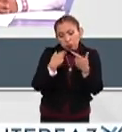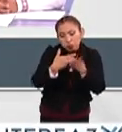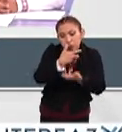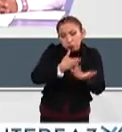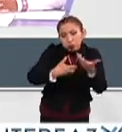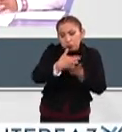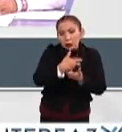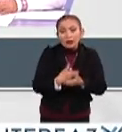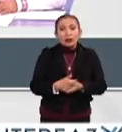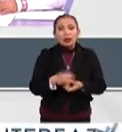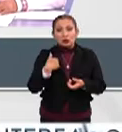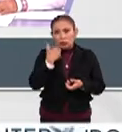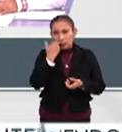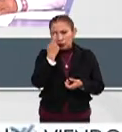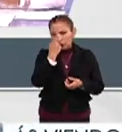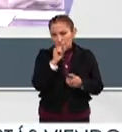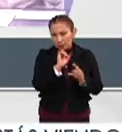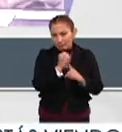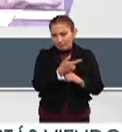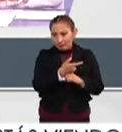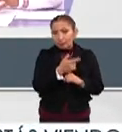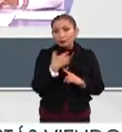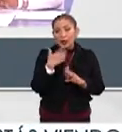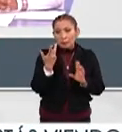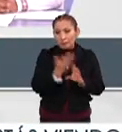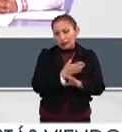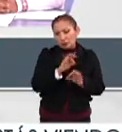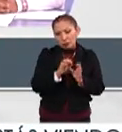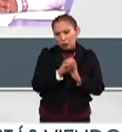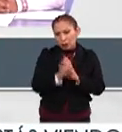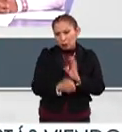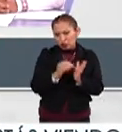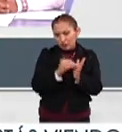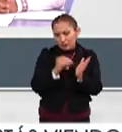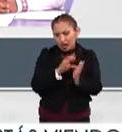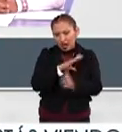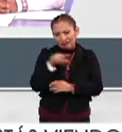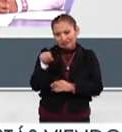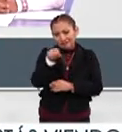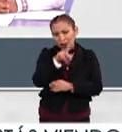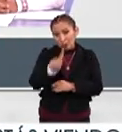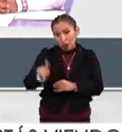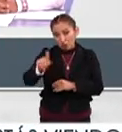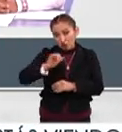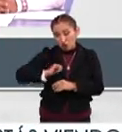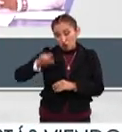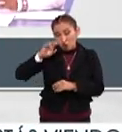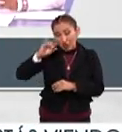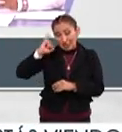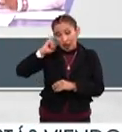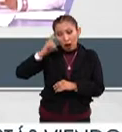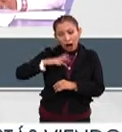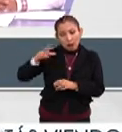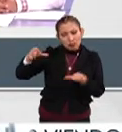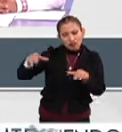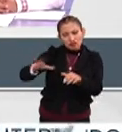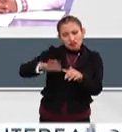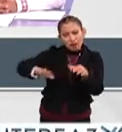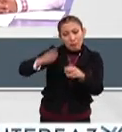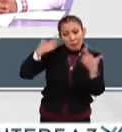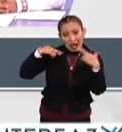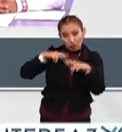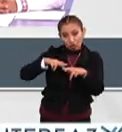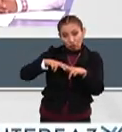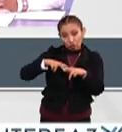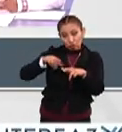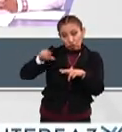importante de debate. Quiero señalar algunas situaciones que siguen pasando. Por decir, en los pueblos originarios sigue habiendo un conjunto de